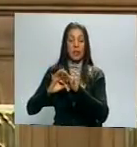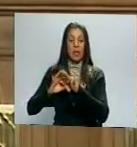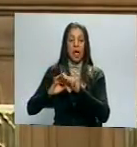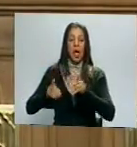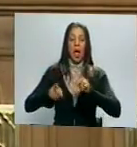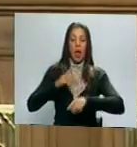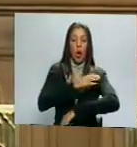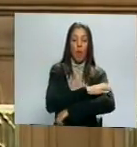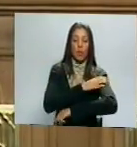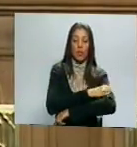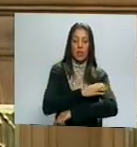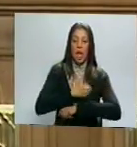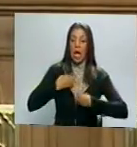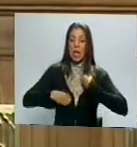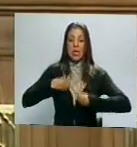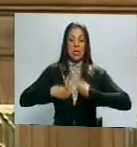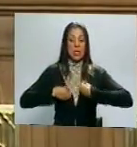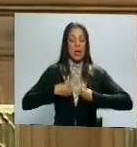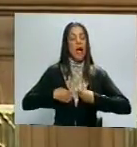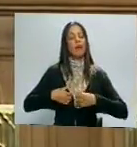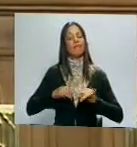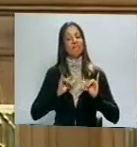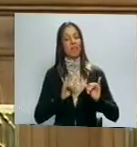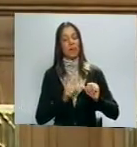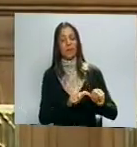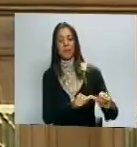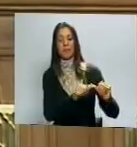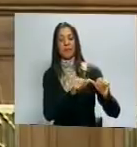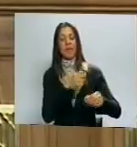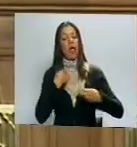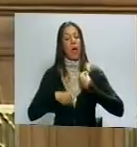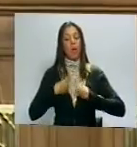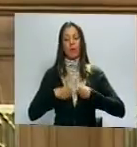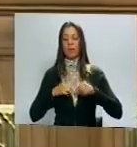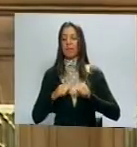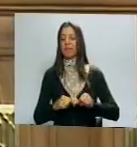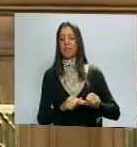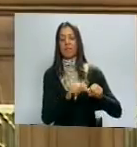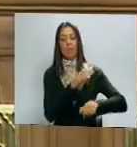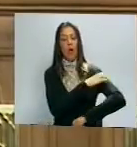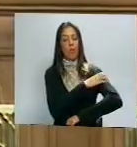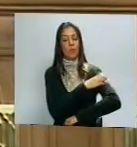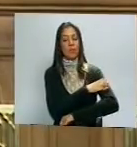desesperaditos se van a quedar desesperados. Se van a quedar desesperados.